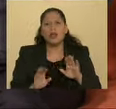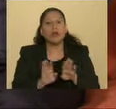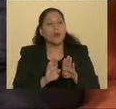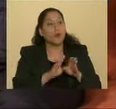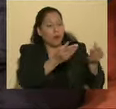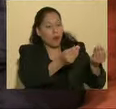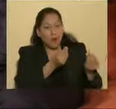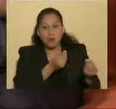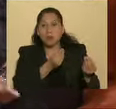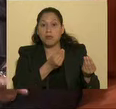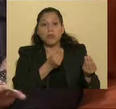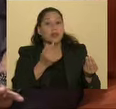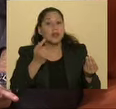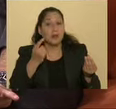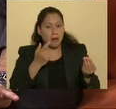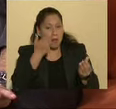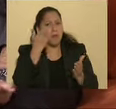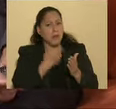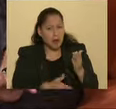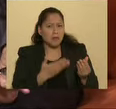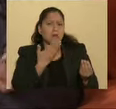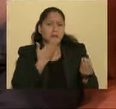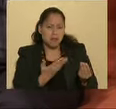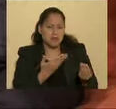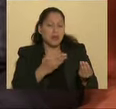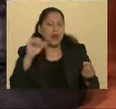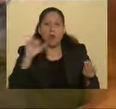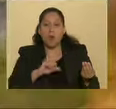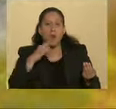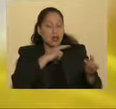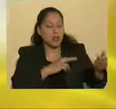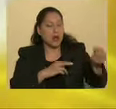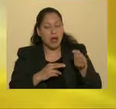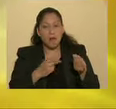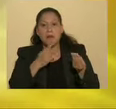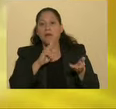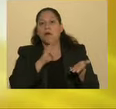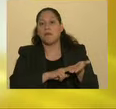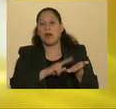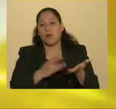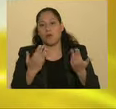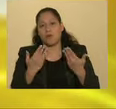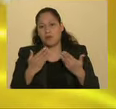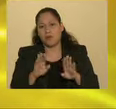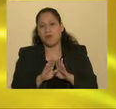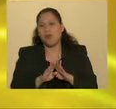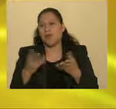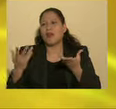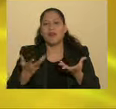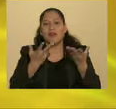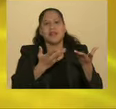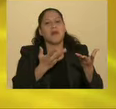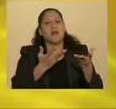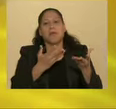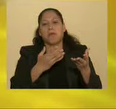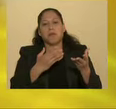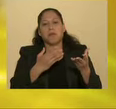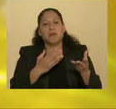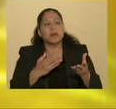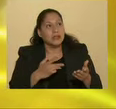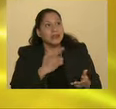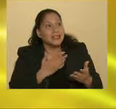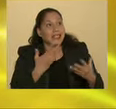obtuviste de una manera muy económica, en automático pierdes el valor. Exactamente. Bueno, pierdes, es que el valor, pierdes el